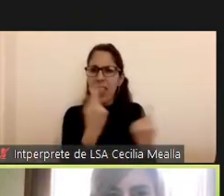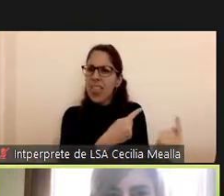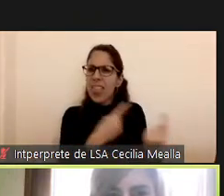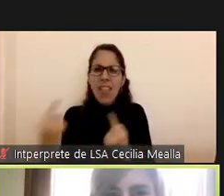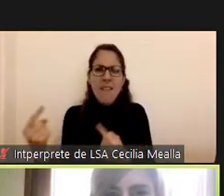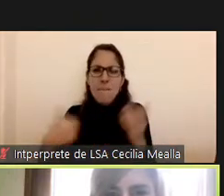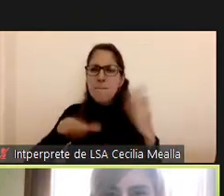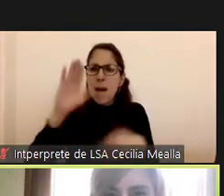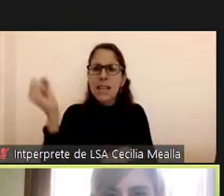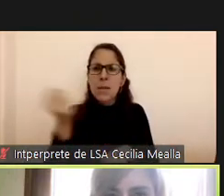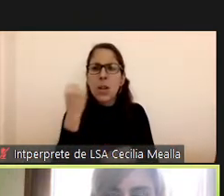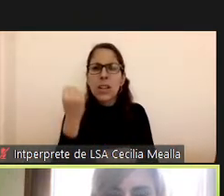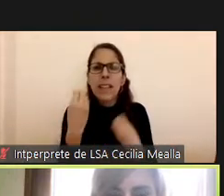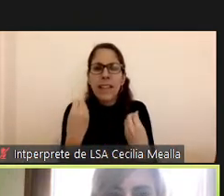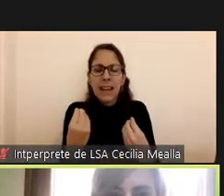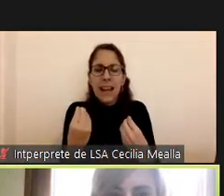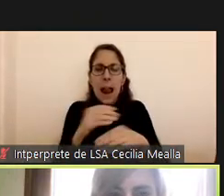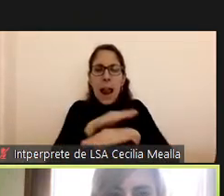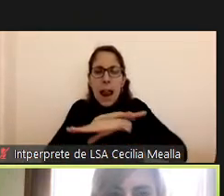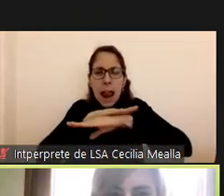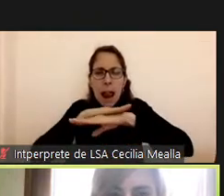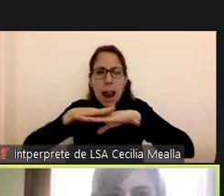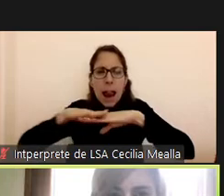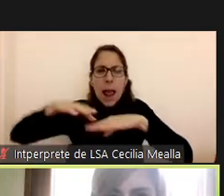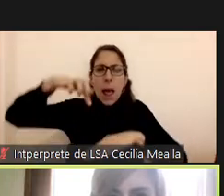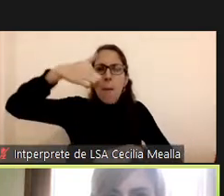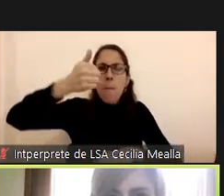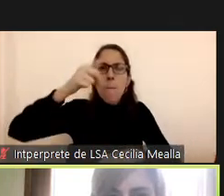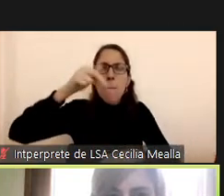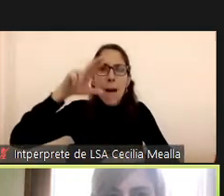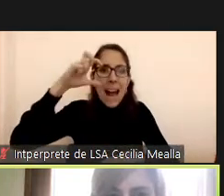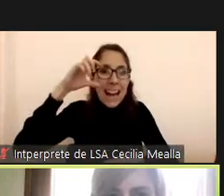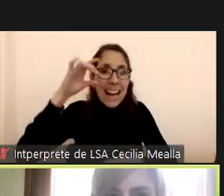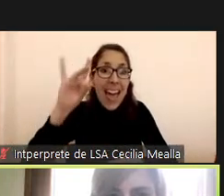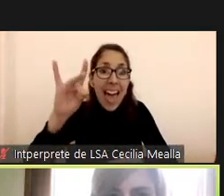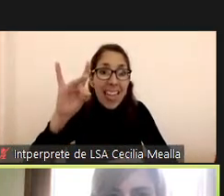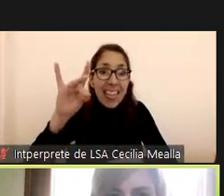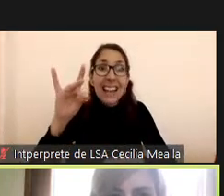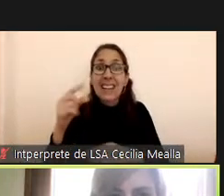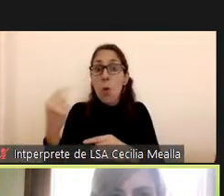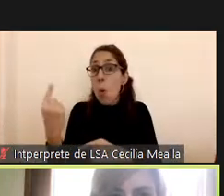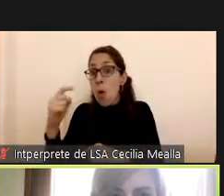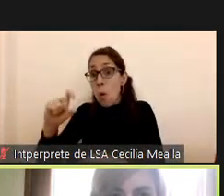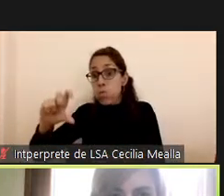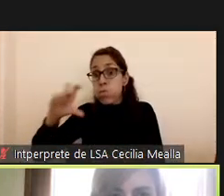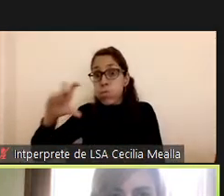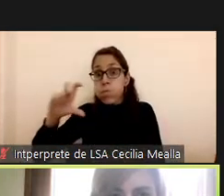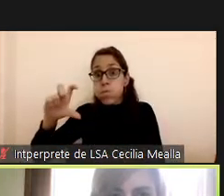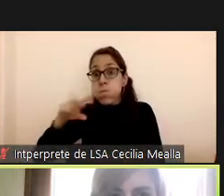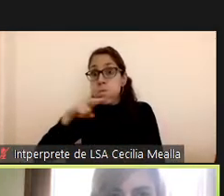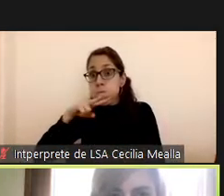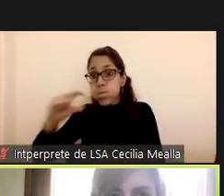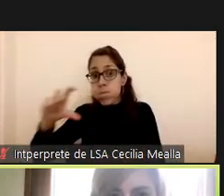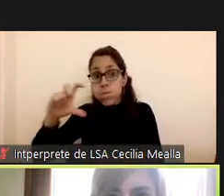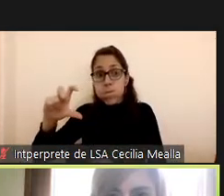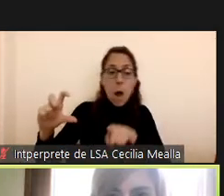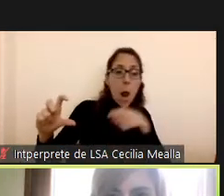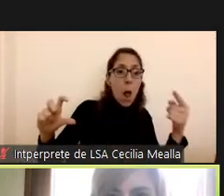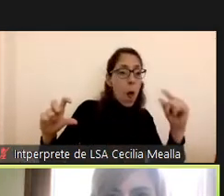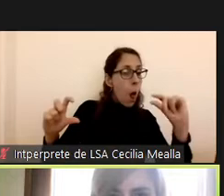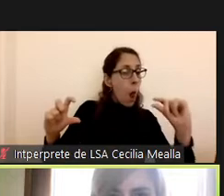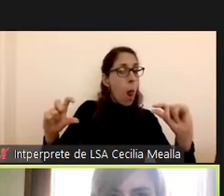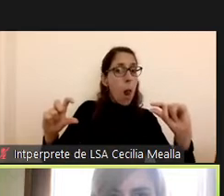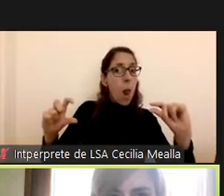a la pared celular. Fíjense el grosor que tienen las gram positivas y el grosor de las gram